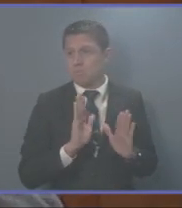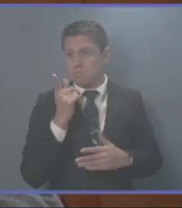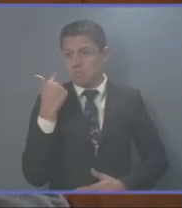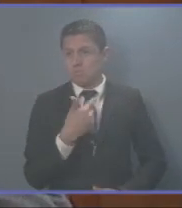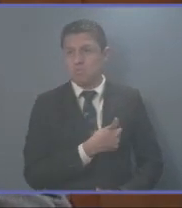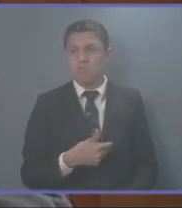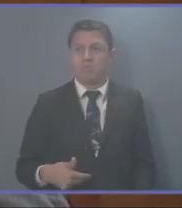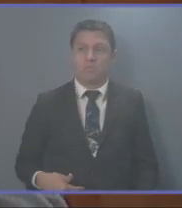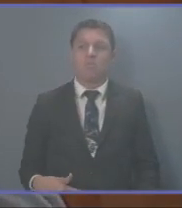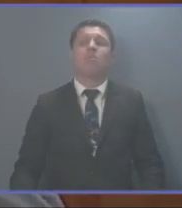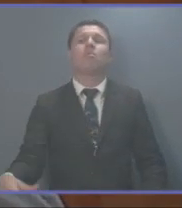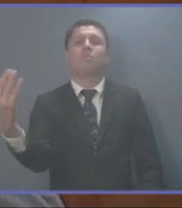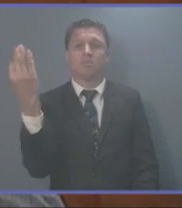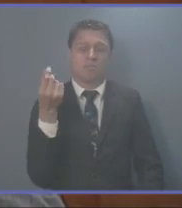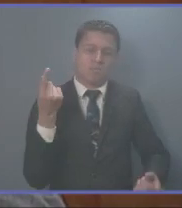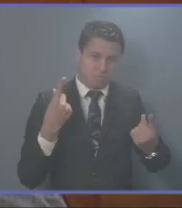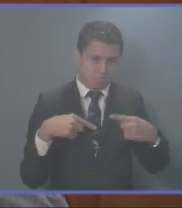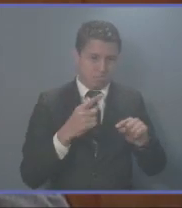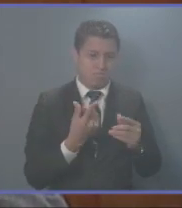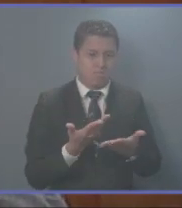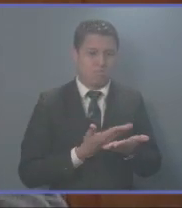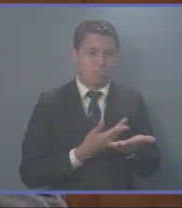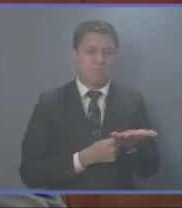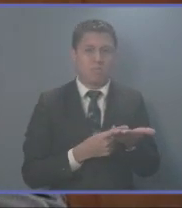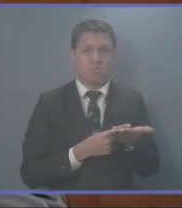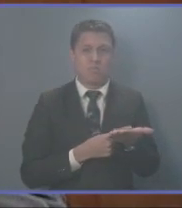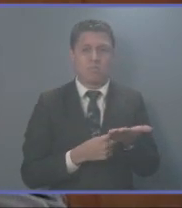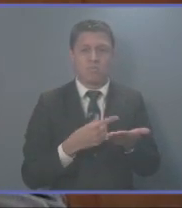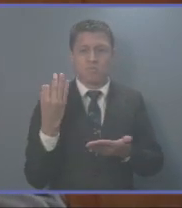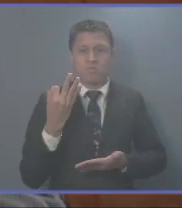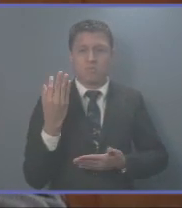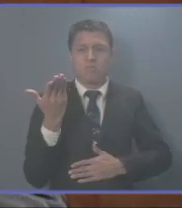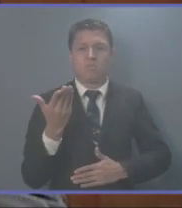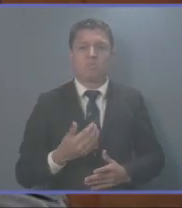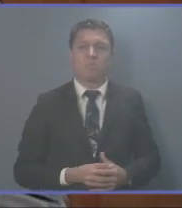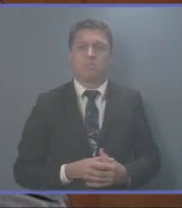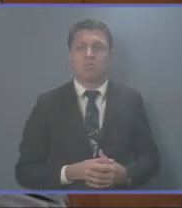presidente, continúo con la lectura del decreto.